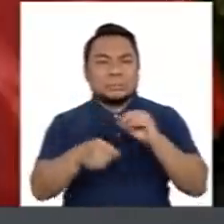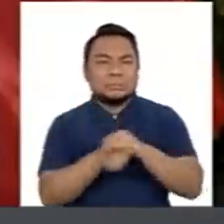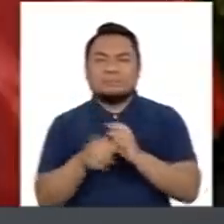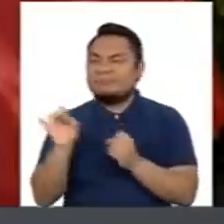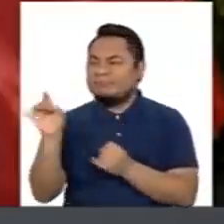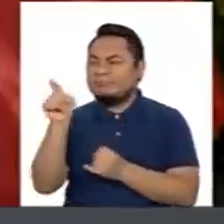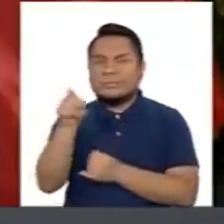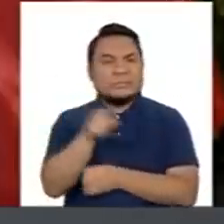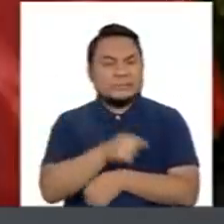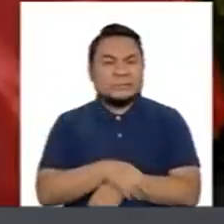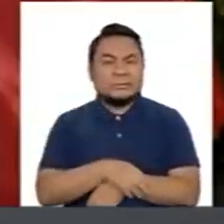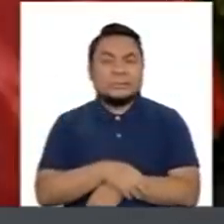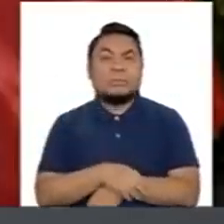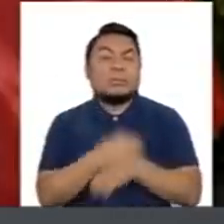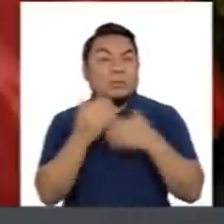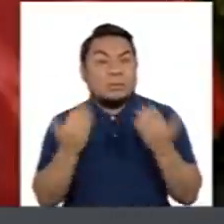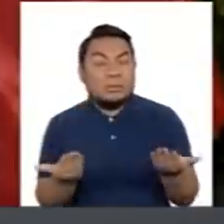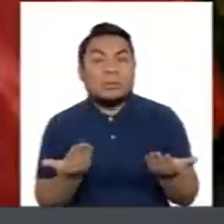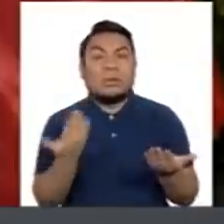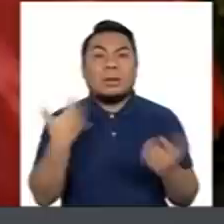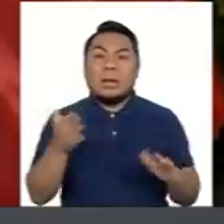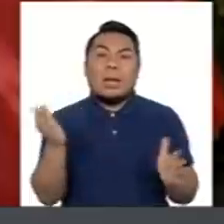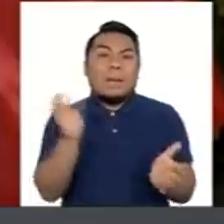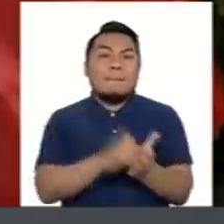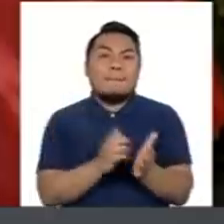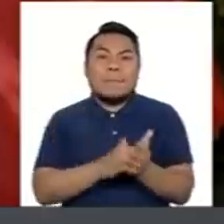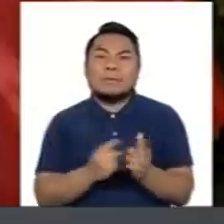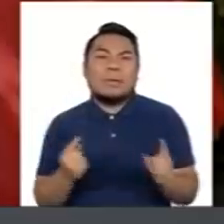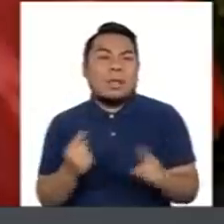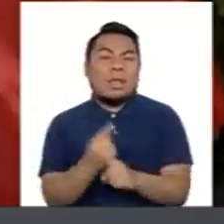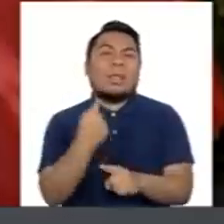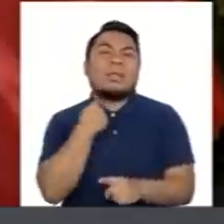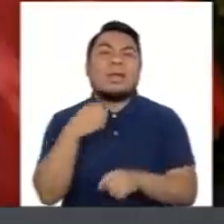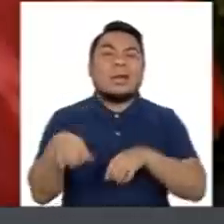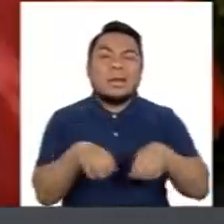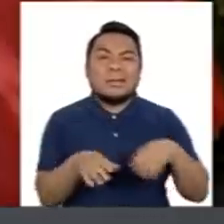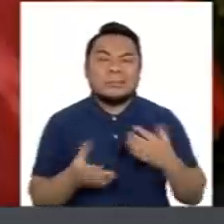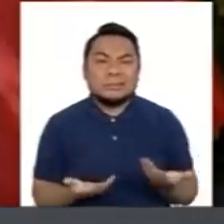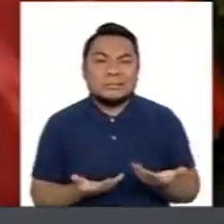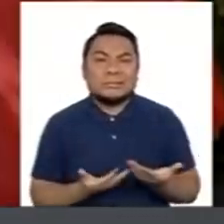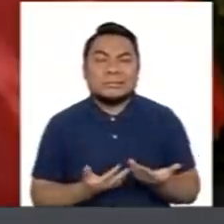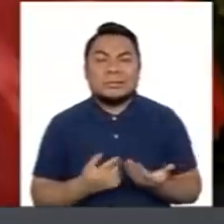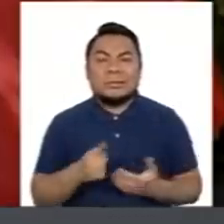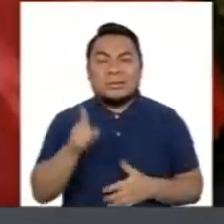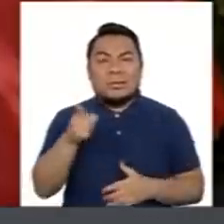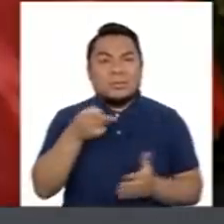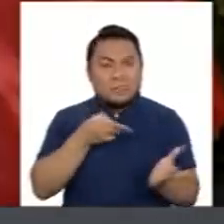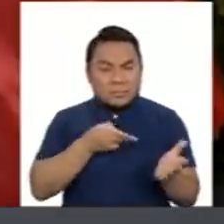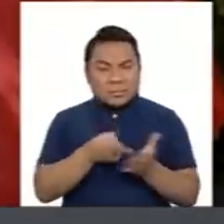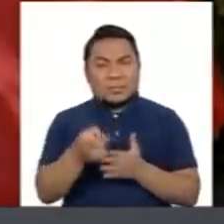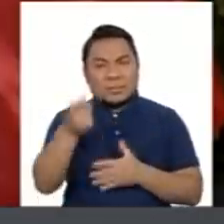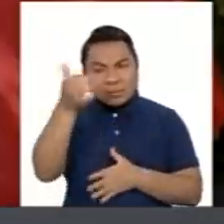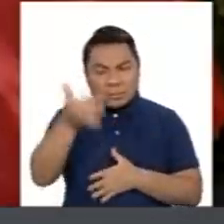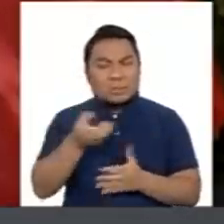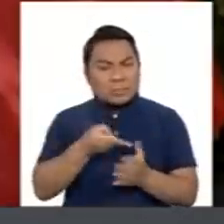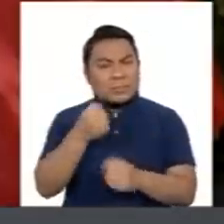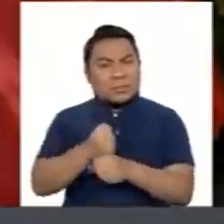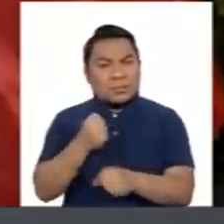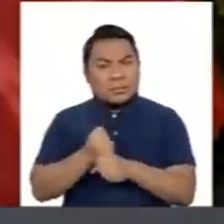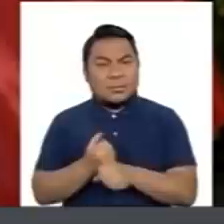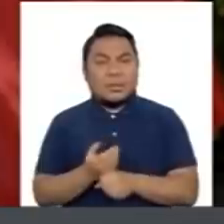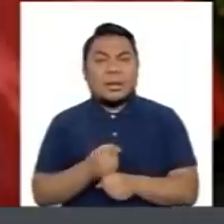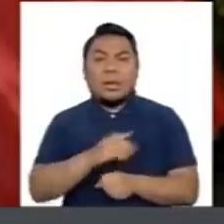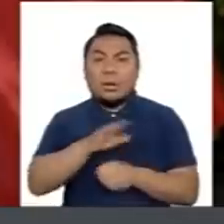instituciones públicas se tienen. Y lo que más daño hace a un correcto desempeño es la